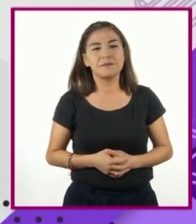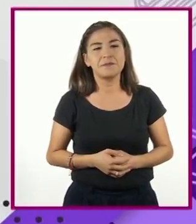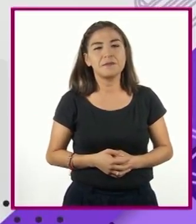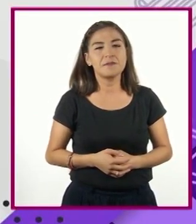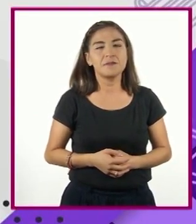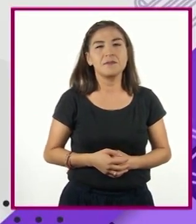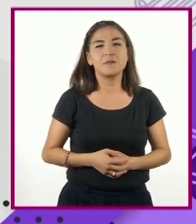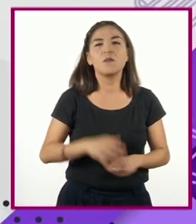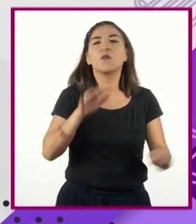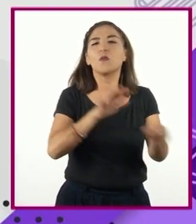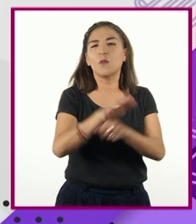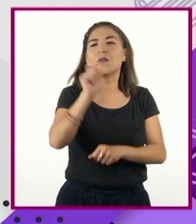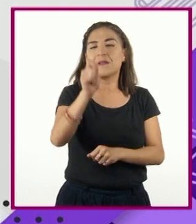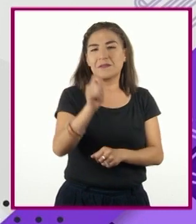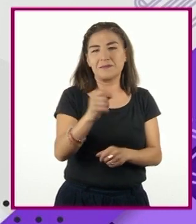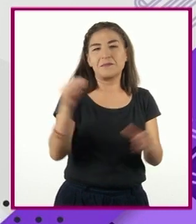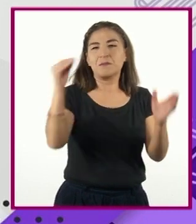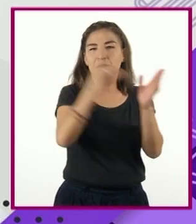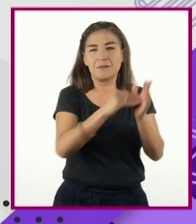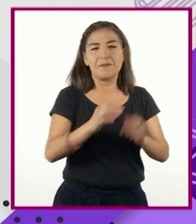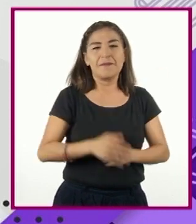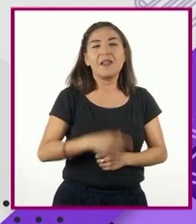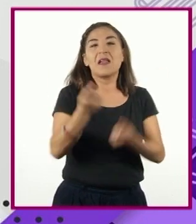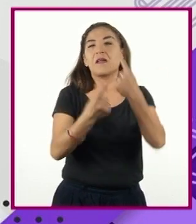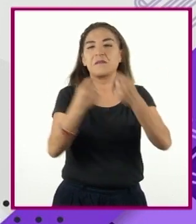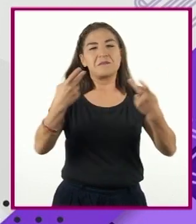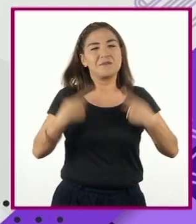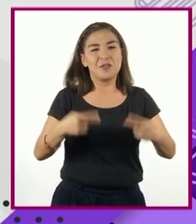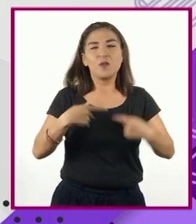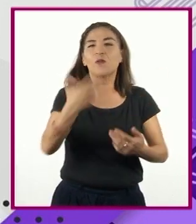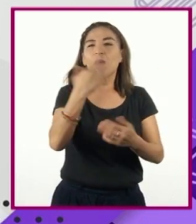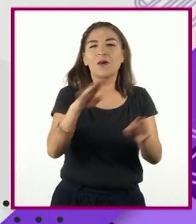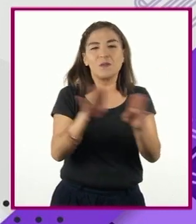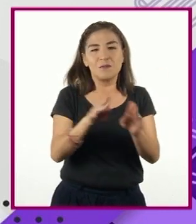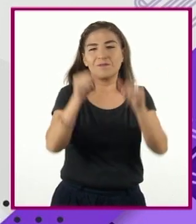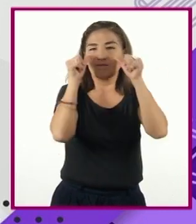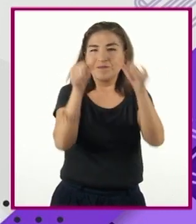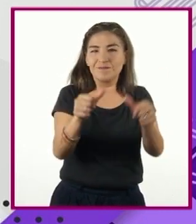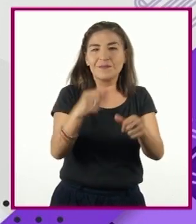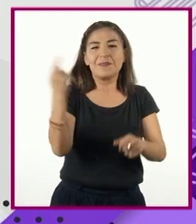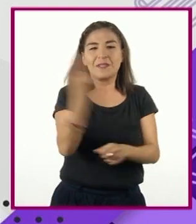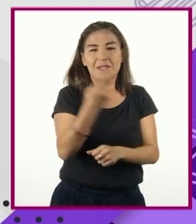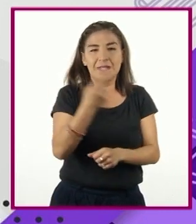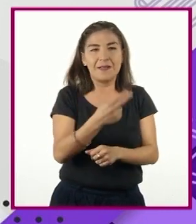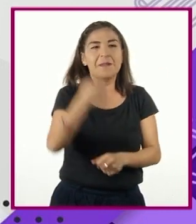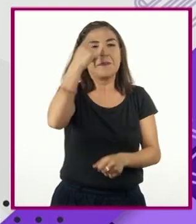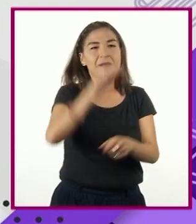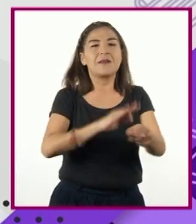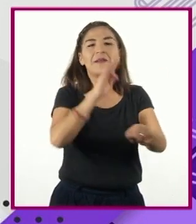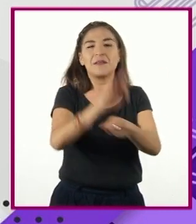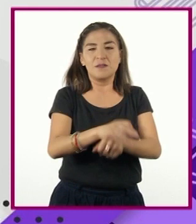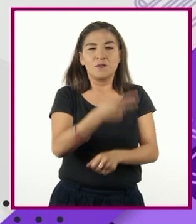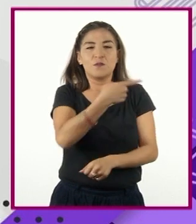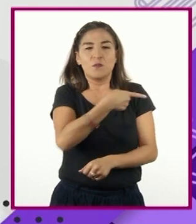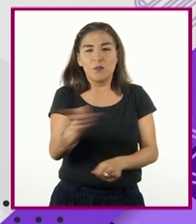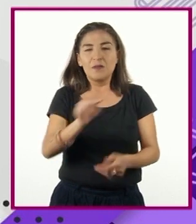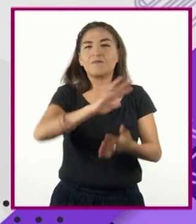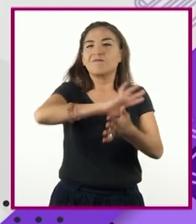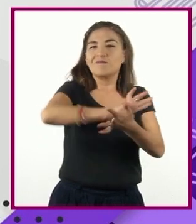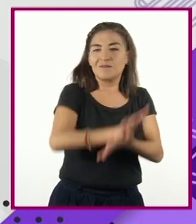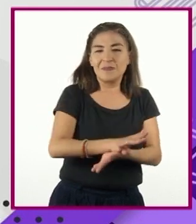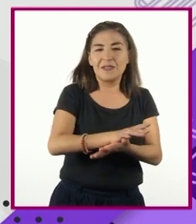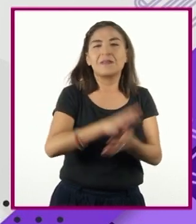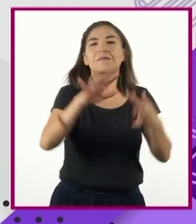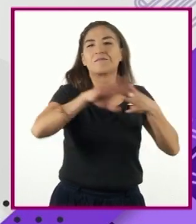En consecuencias pondría: algunas personas no tienen acceso a bienes y servicios fundamentales, favoreciendo la pobreza, discriminación